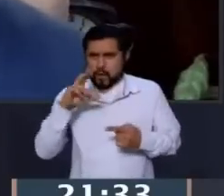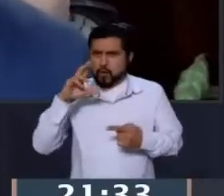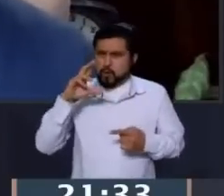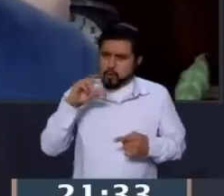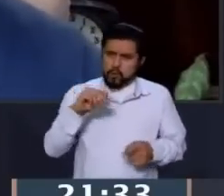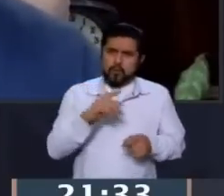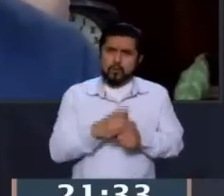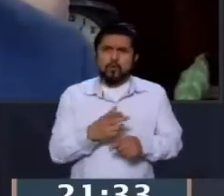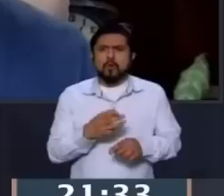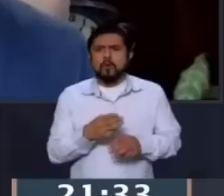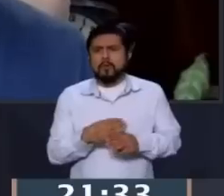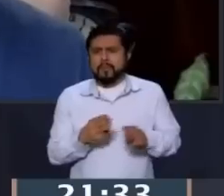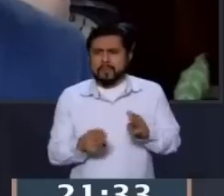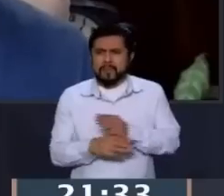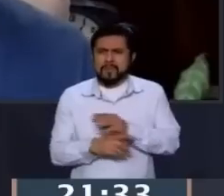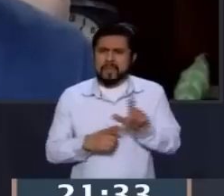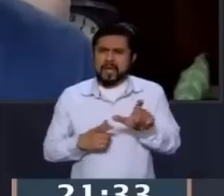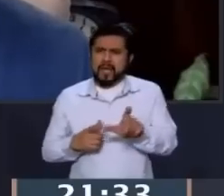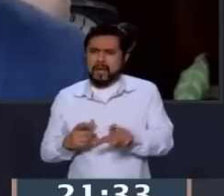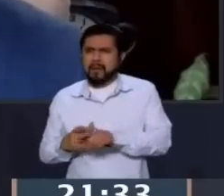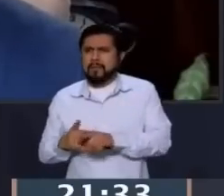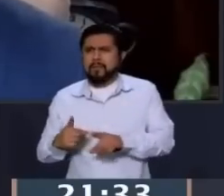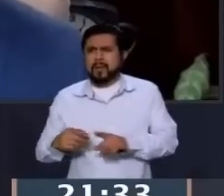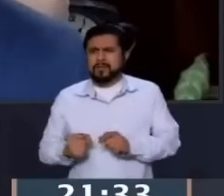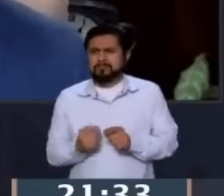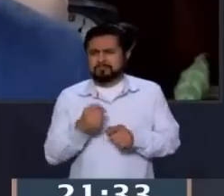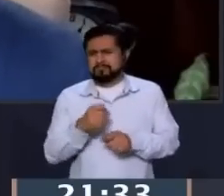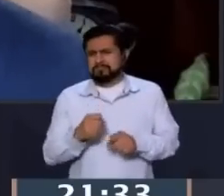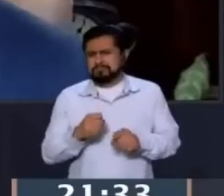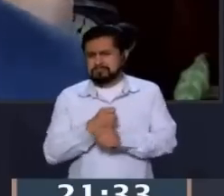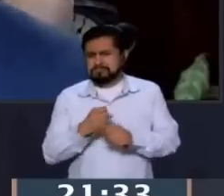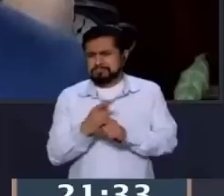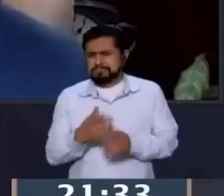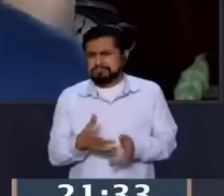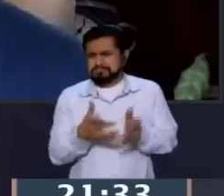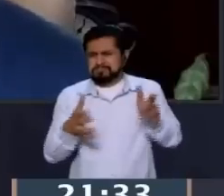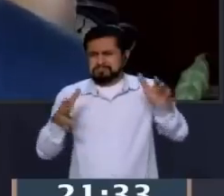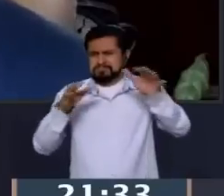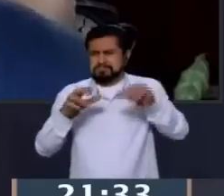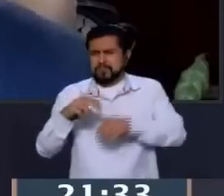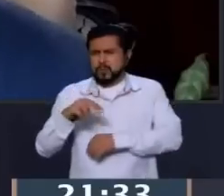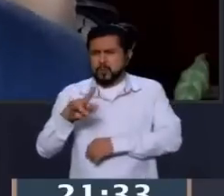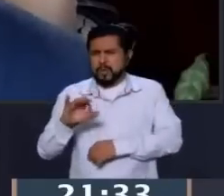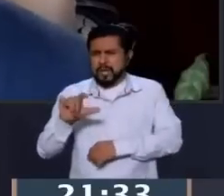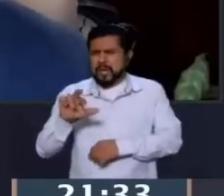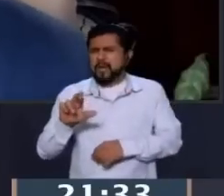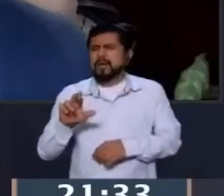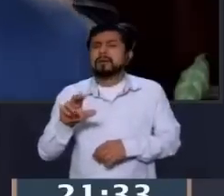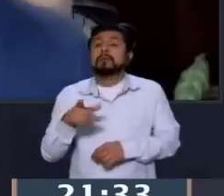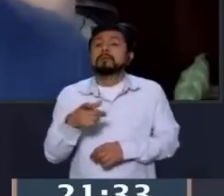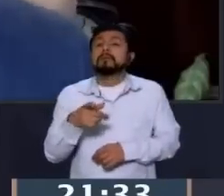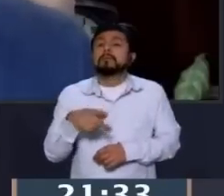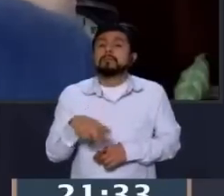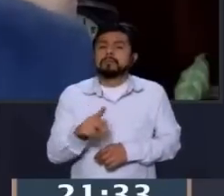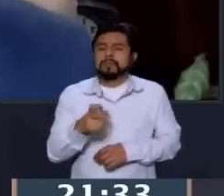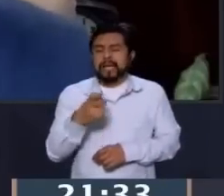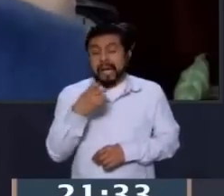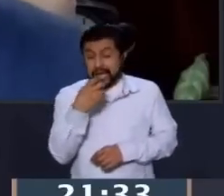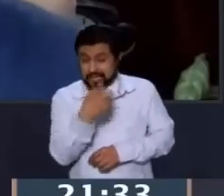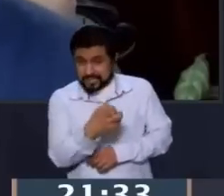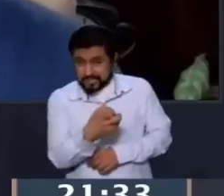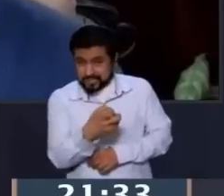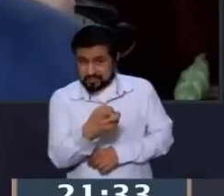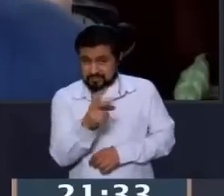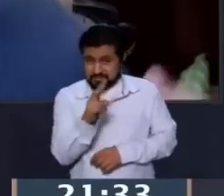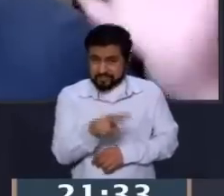nucleares en unos treinta segunditos que nos puede decir de eso Mira es bastante surrealista es decir y realizable en el corto